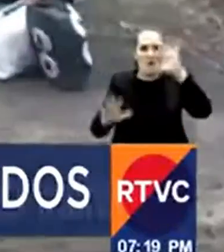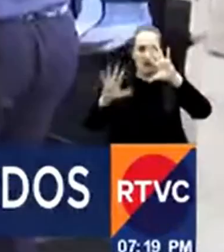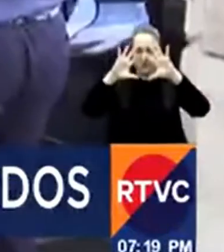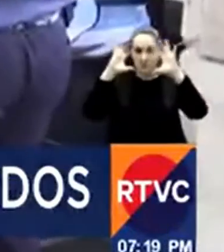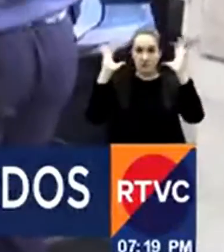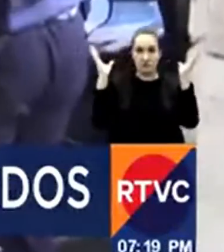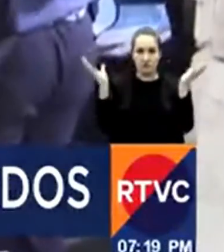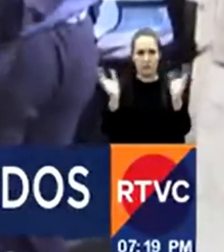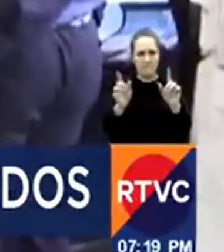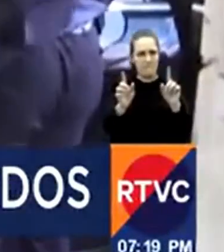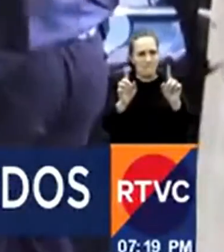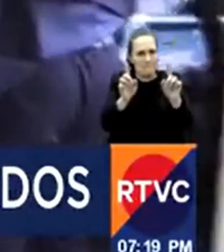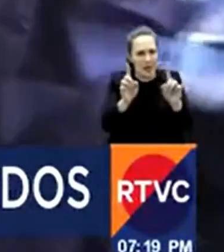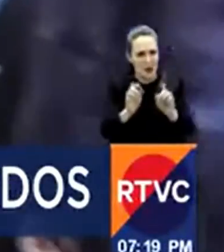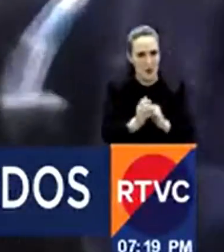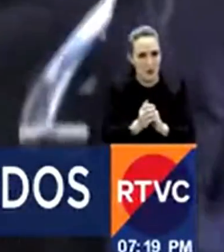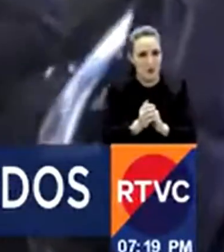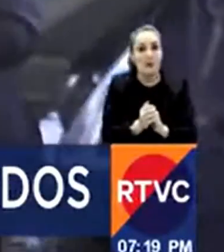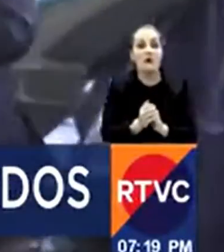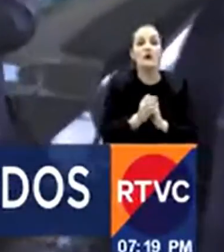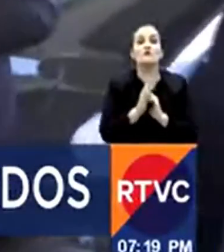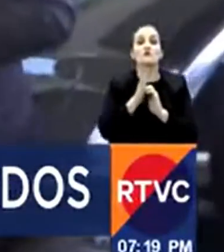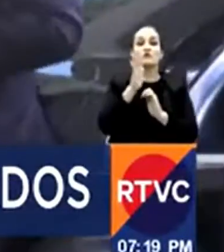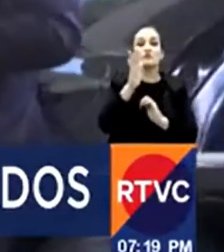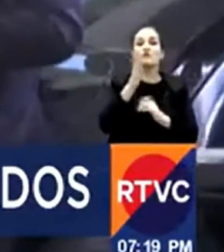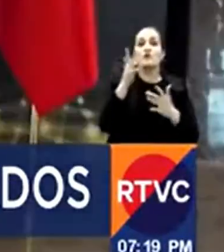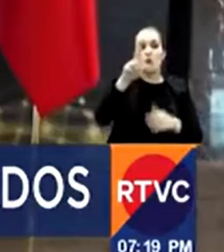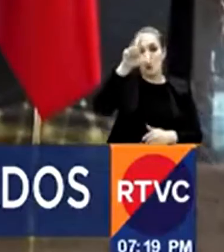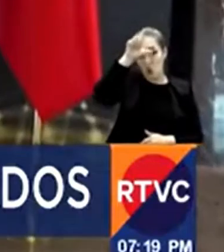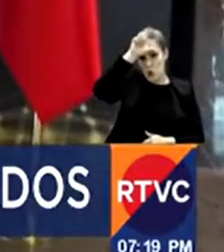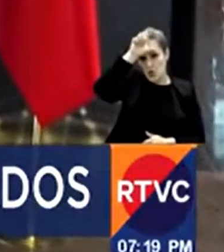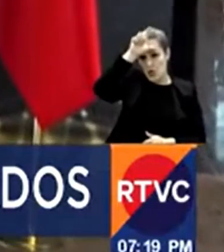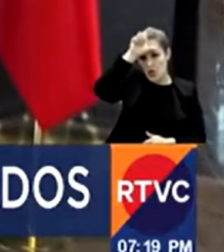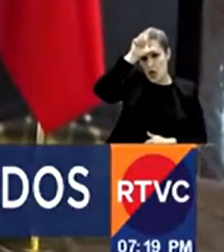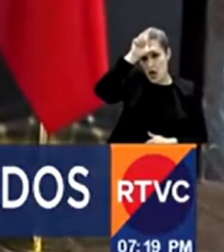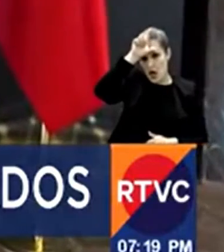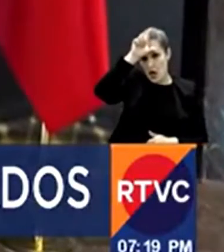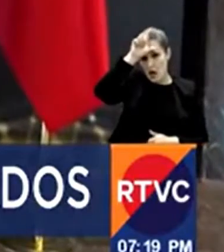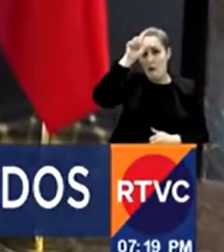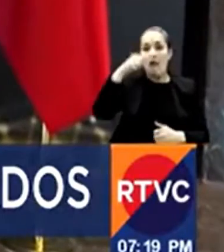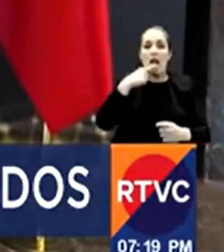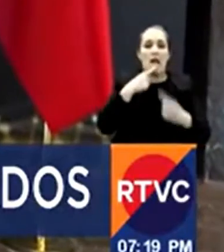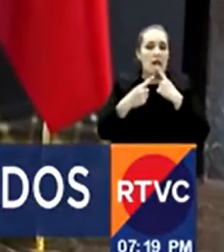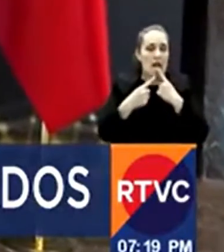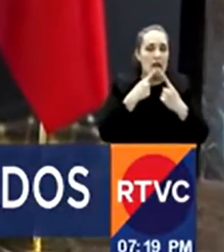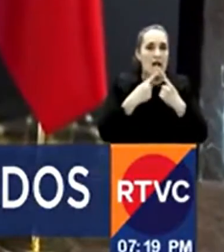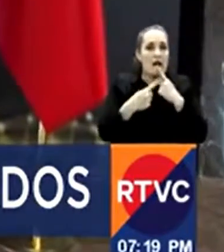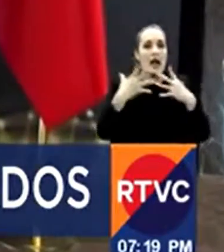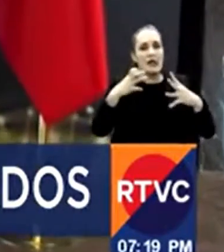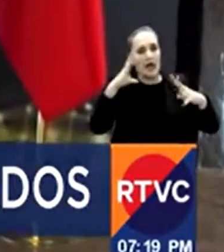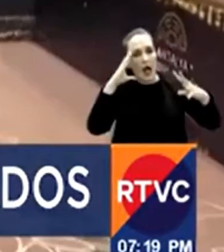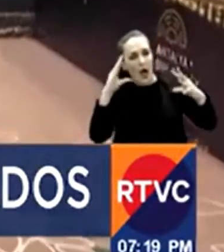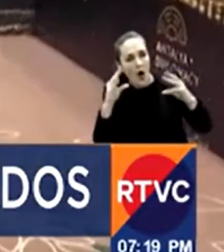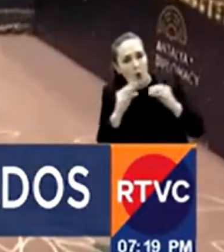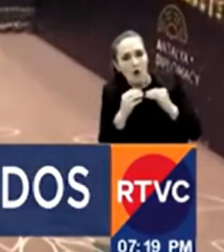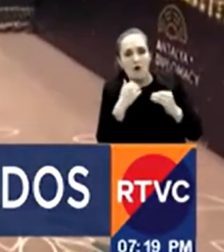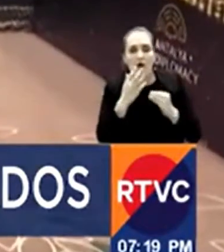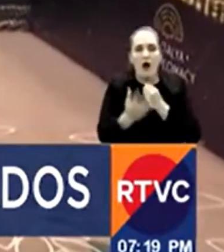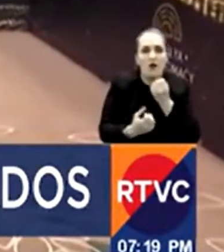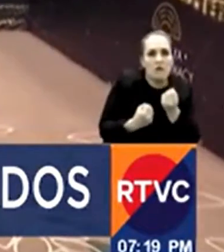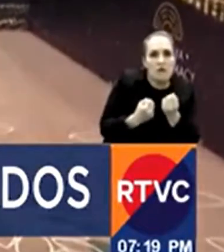internacional. Pero a miles de kilómetros al occidente, en Turquía, el intento, si se quiere, de más calado para tan siquiera atenuar esta